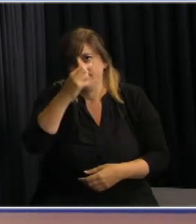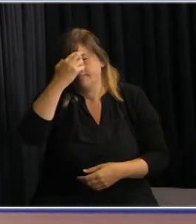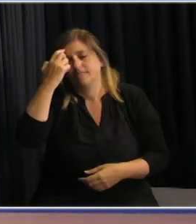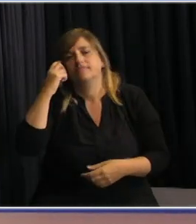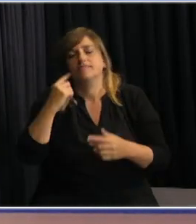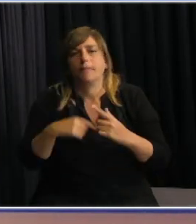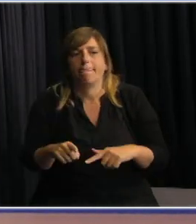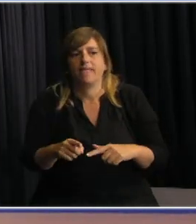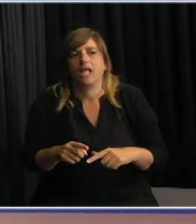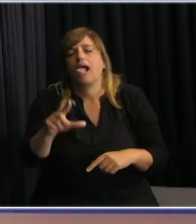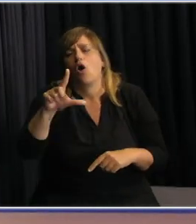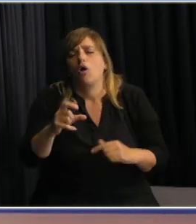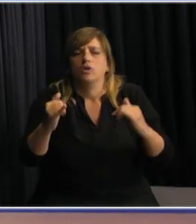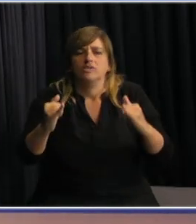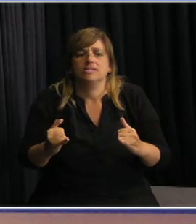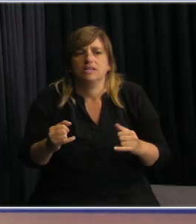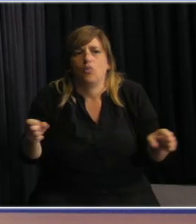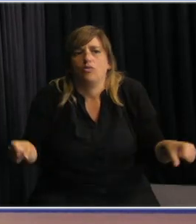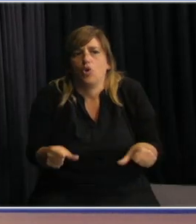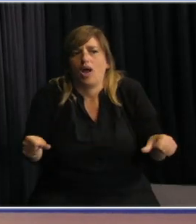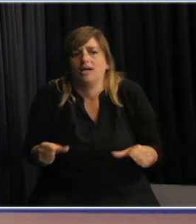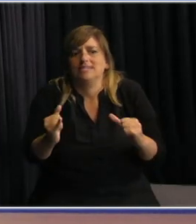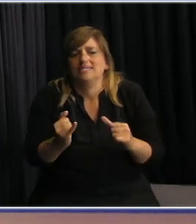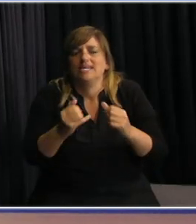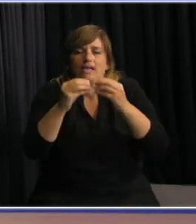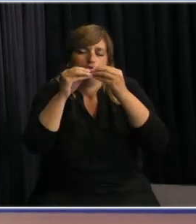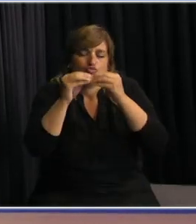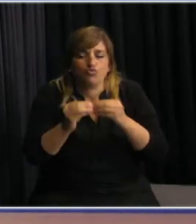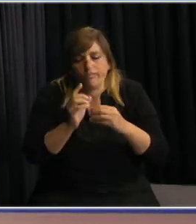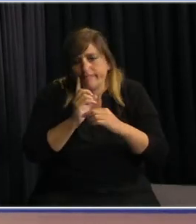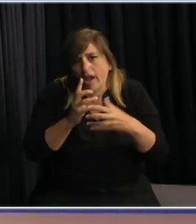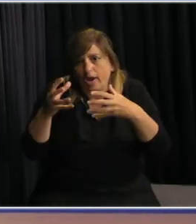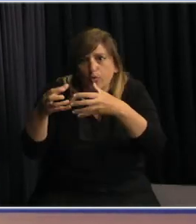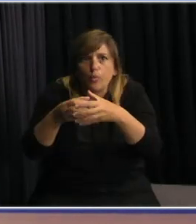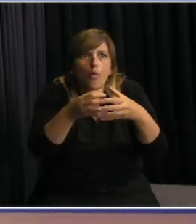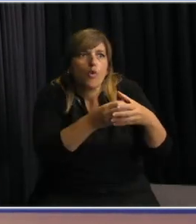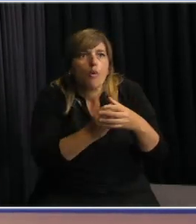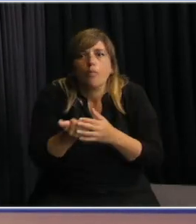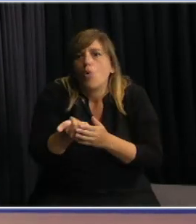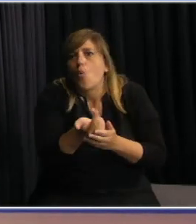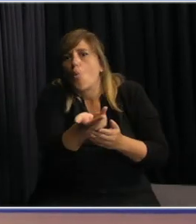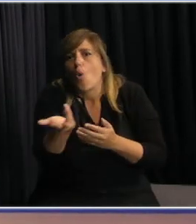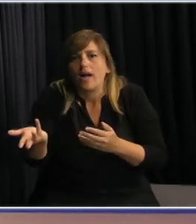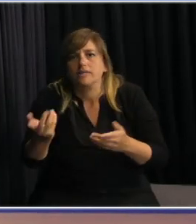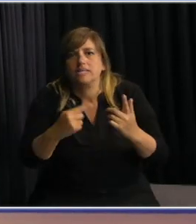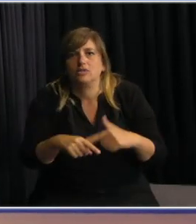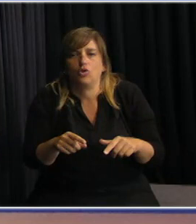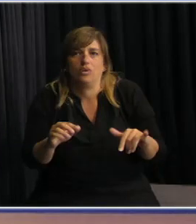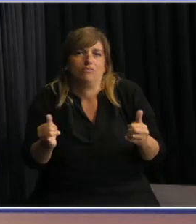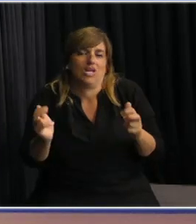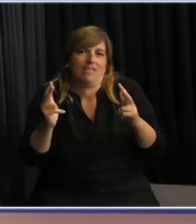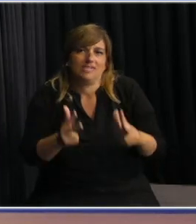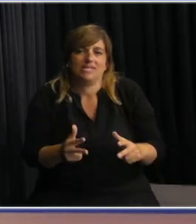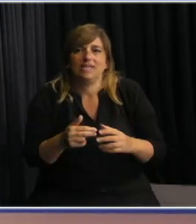Y obviamente cuando uno hace la suma de los grupos a los cuales hacía